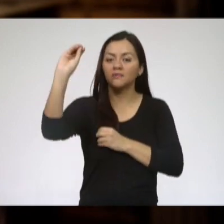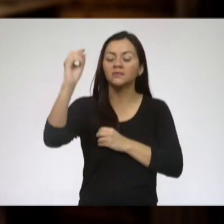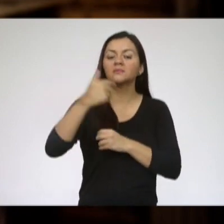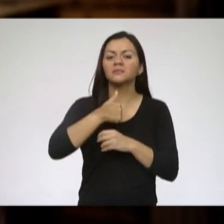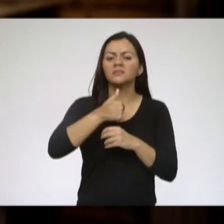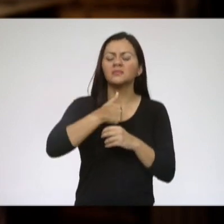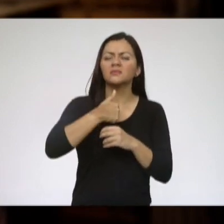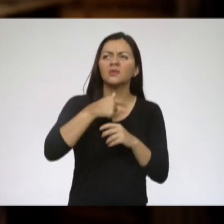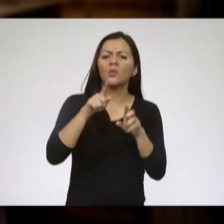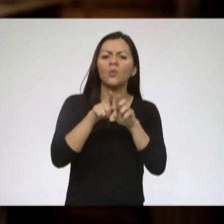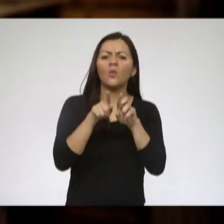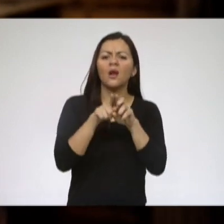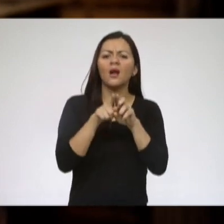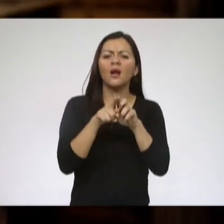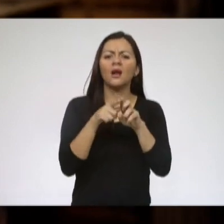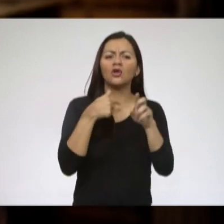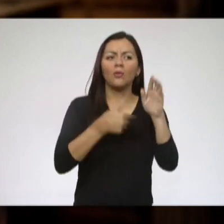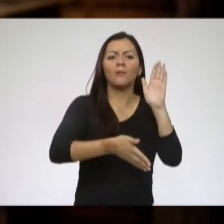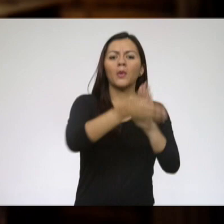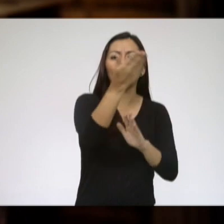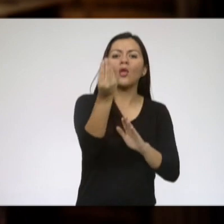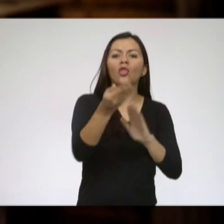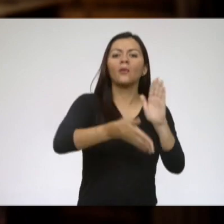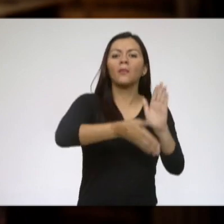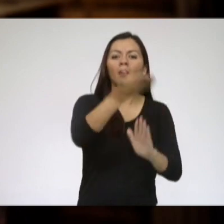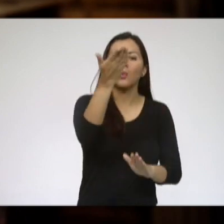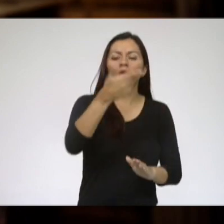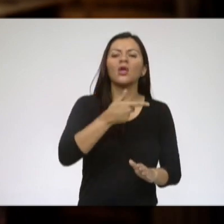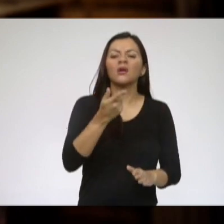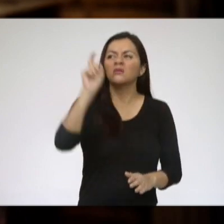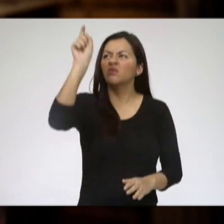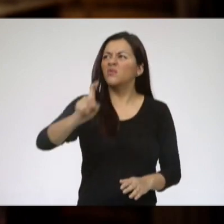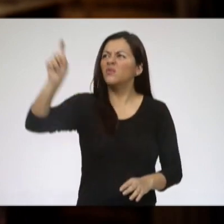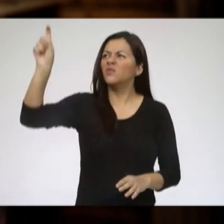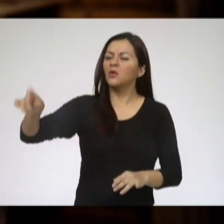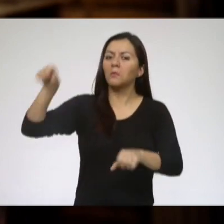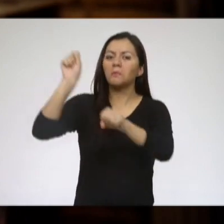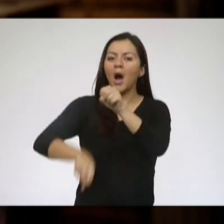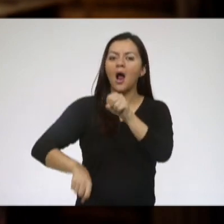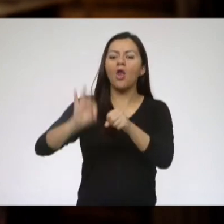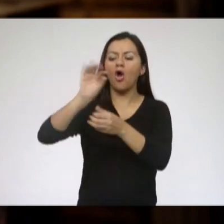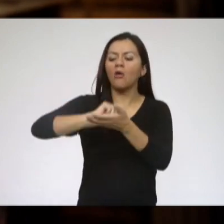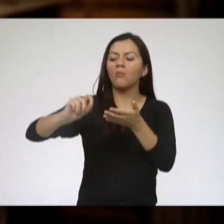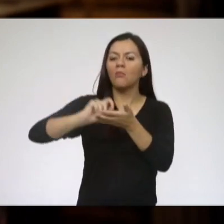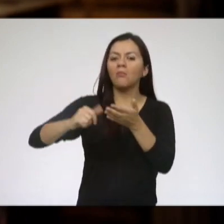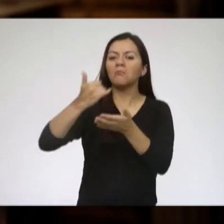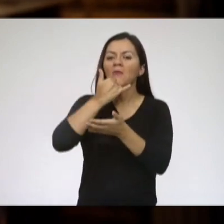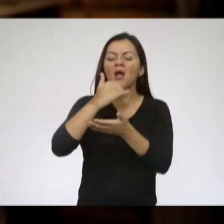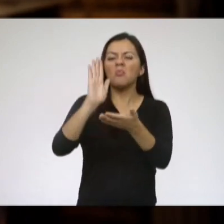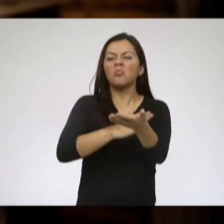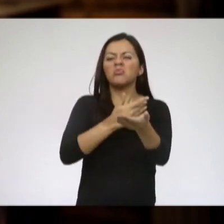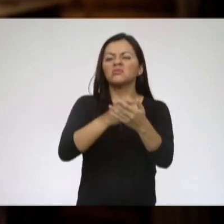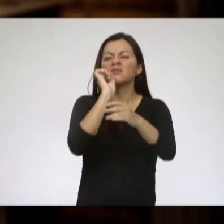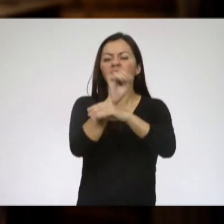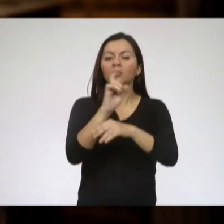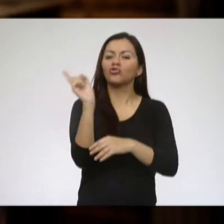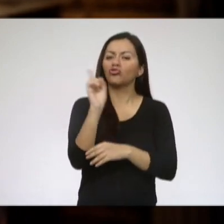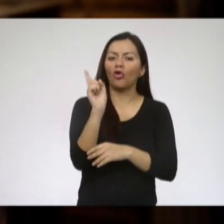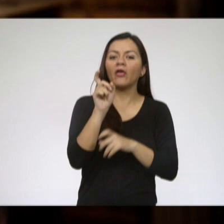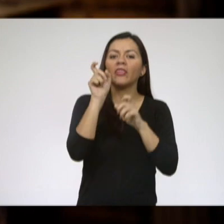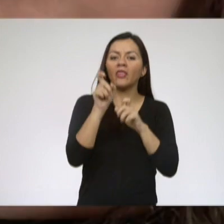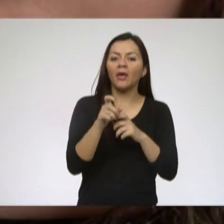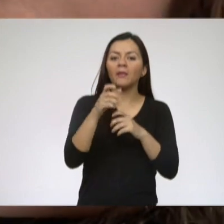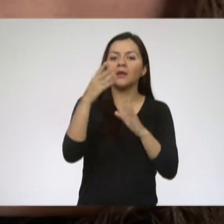nuestro objetivo no es rayar por rayar, escribir por escribir, hacer música por hacer. Siempre tiene que tener